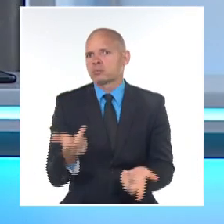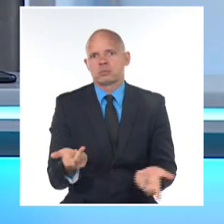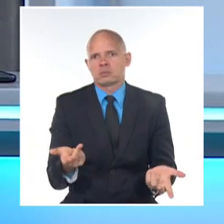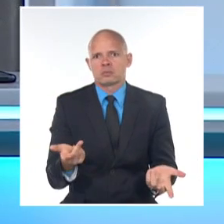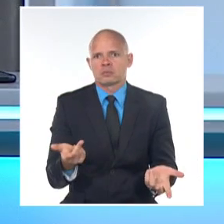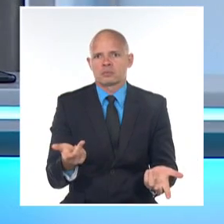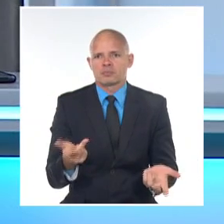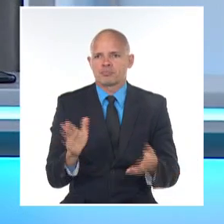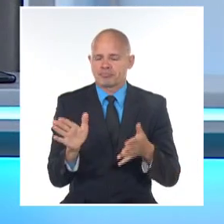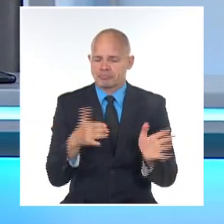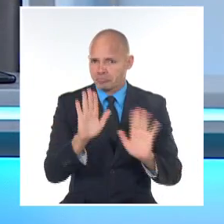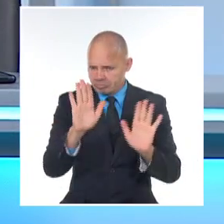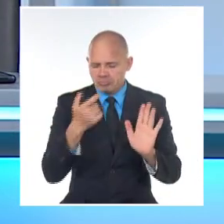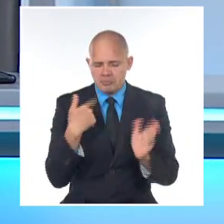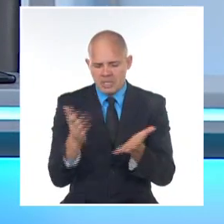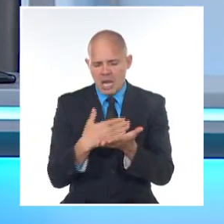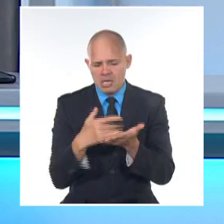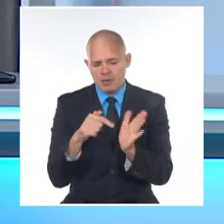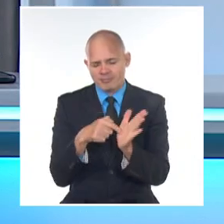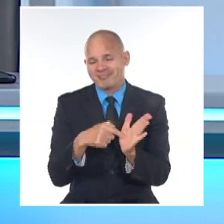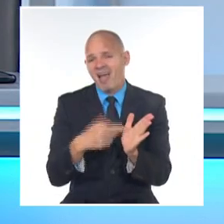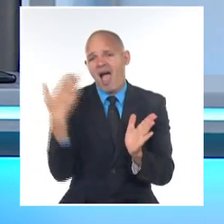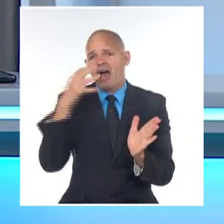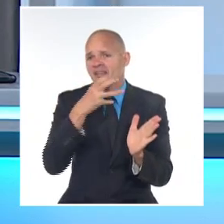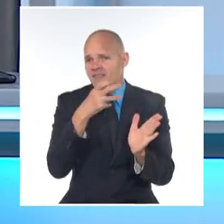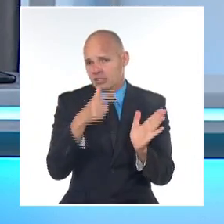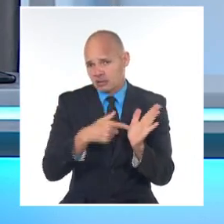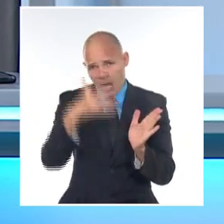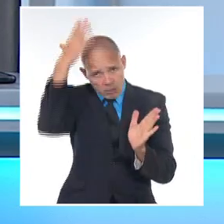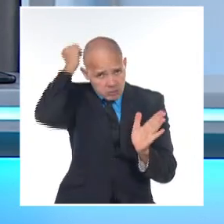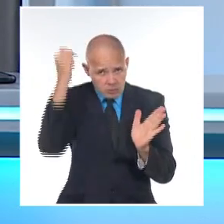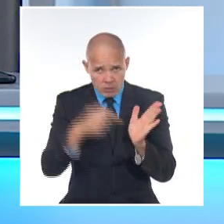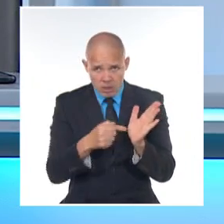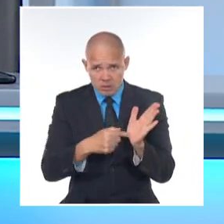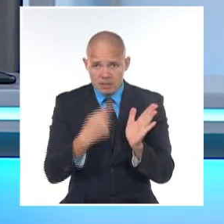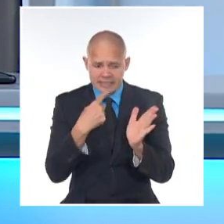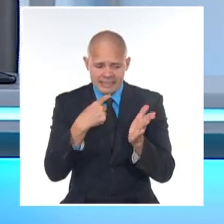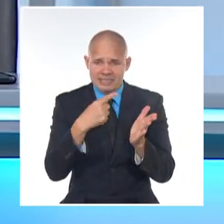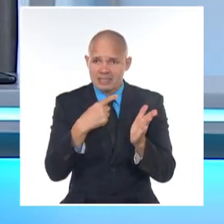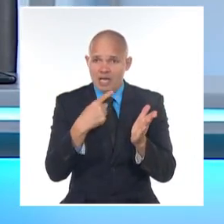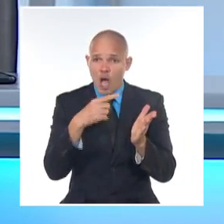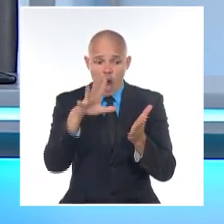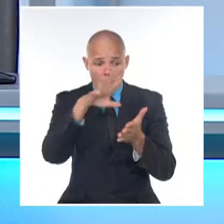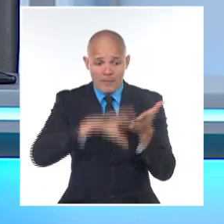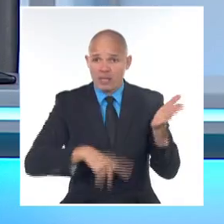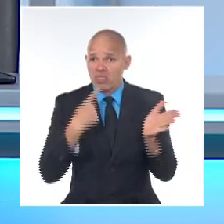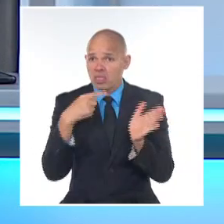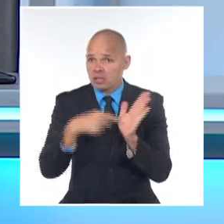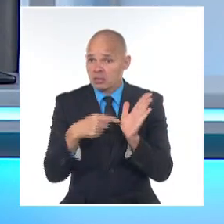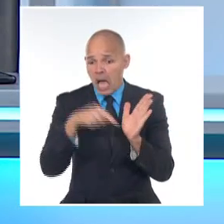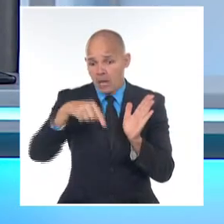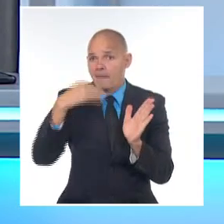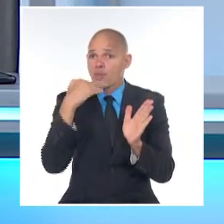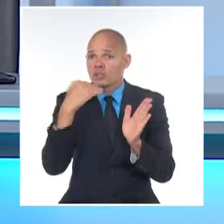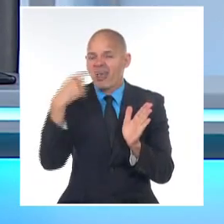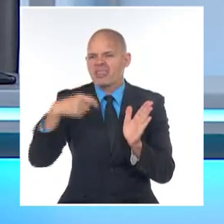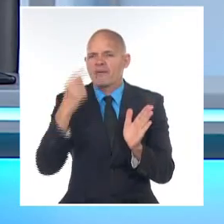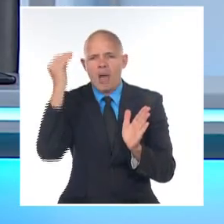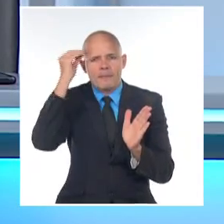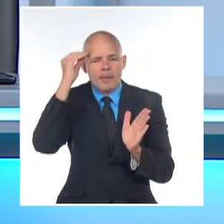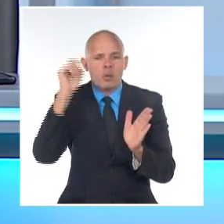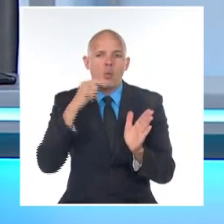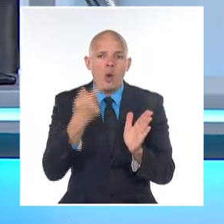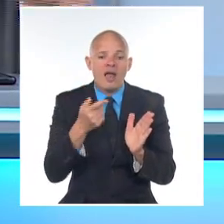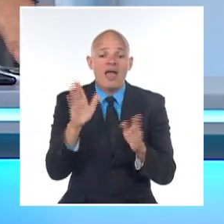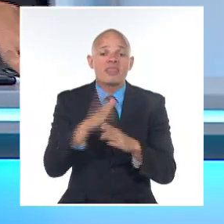las principales intervenciones del comandante en jefe y del general de ejército, y casi completo de eso es de lo que está hablando. O sea, de cómo nuestra policía tiene que ser una policía